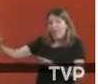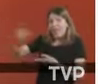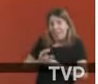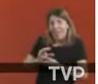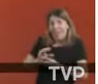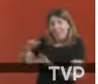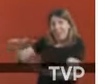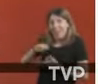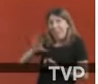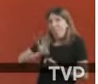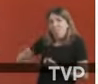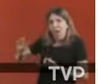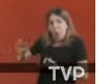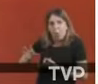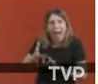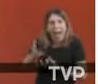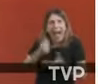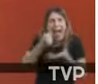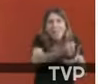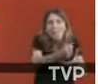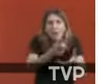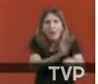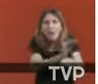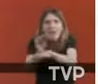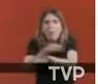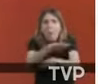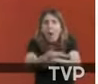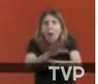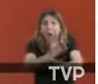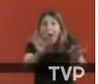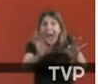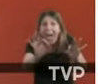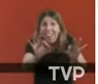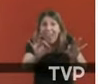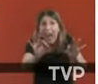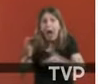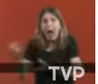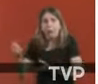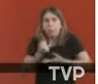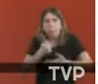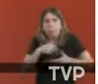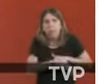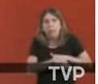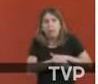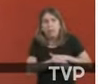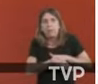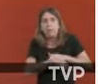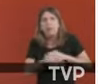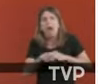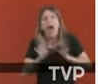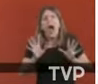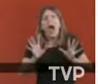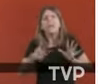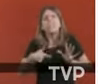instrumento de colonización o para condenar a los pueblos al hambre, no se debe pagar. No se debe pagar.